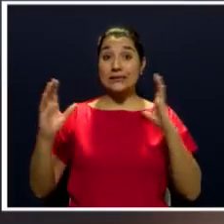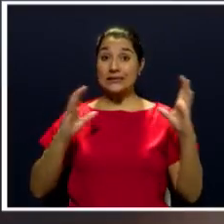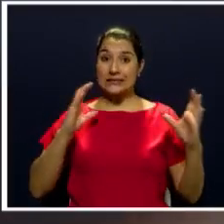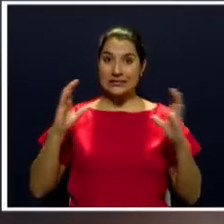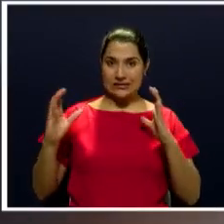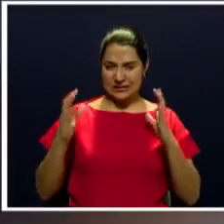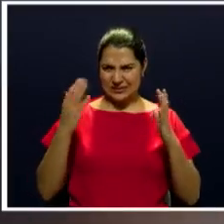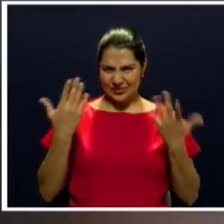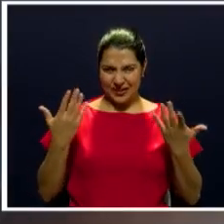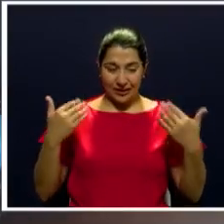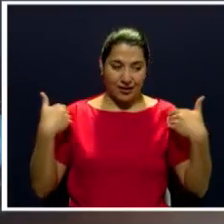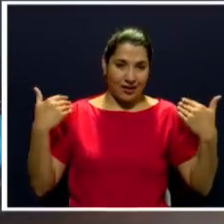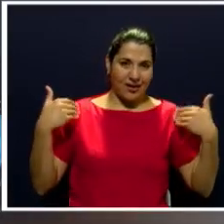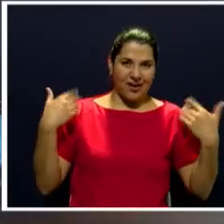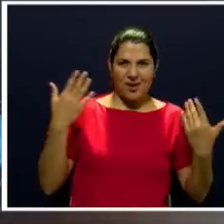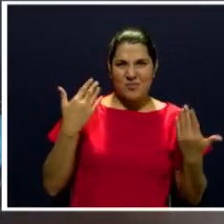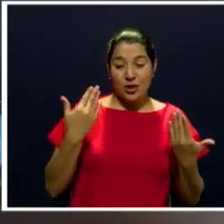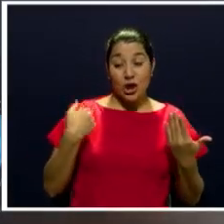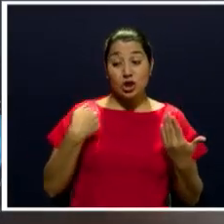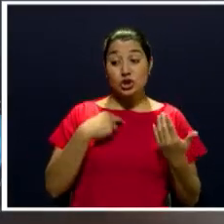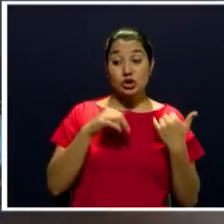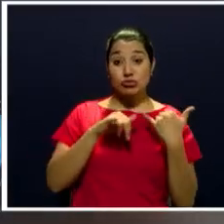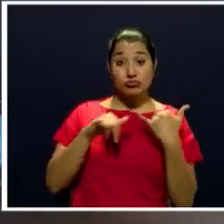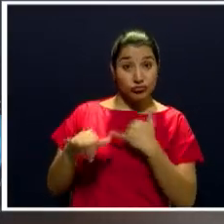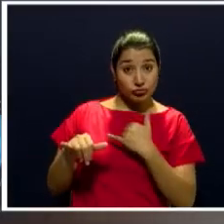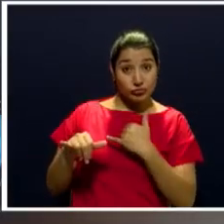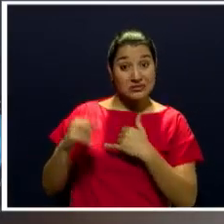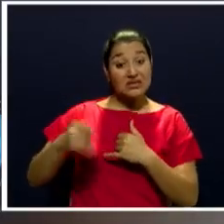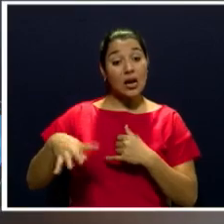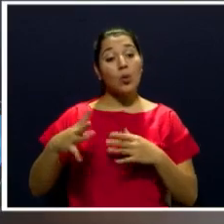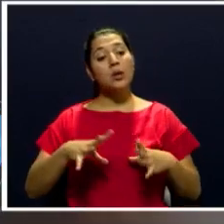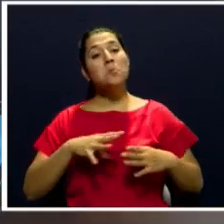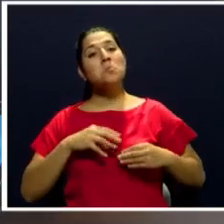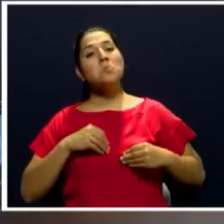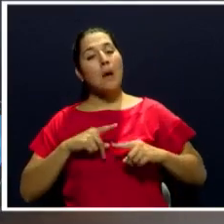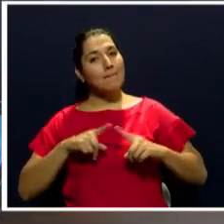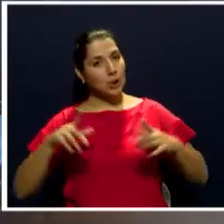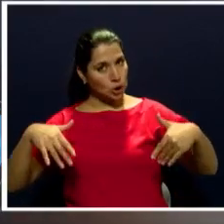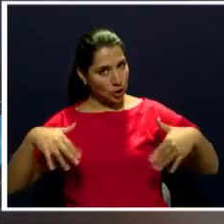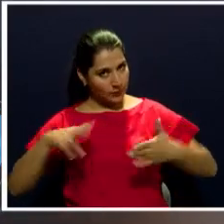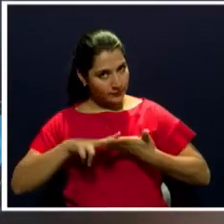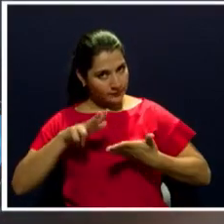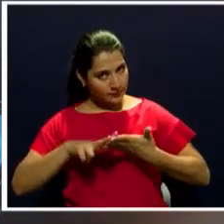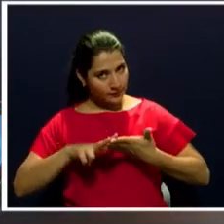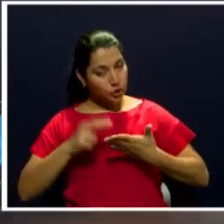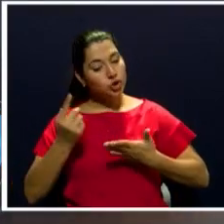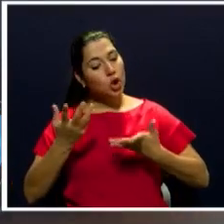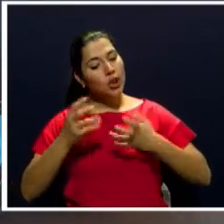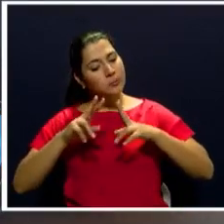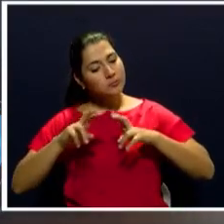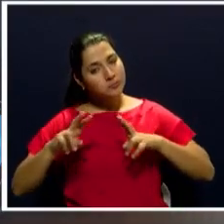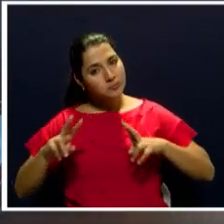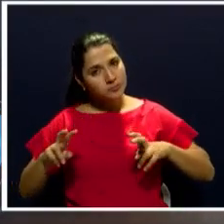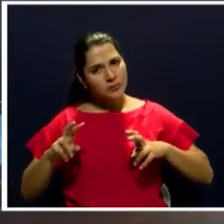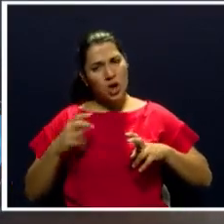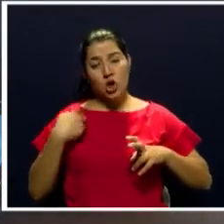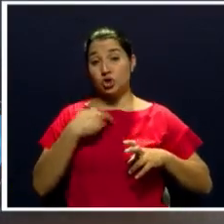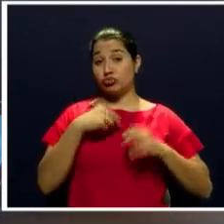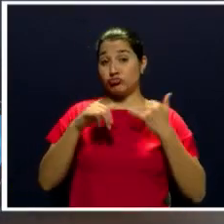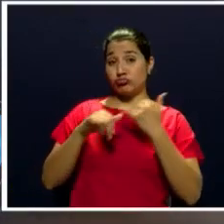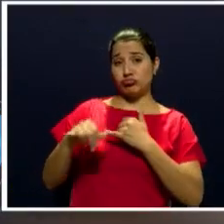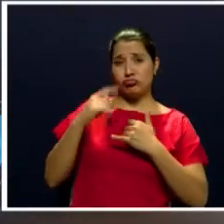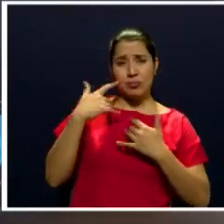admisión de este recurso en defensa de la vida. El Ejecutivo se